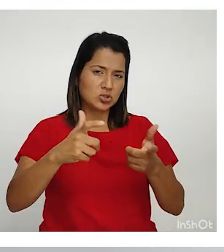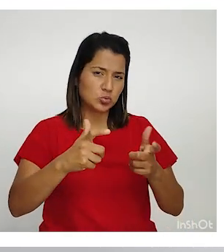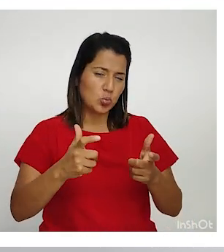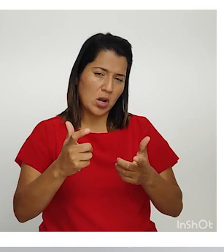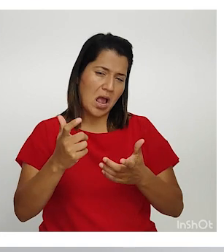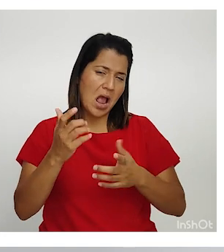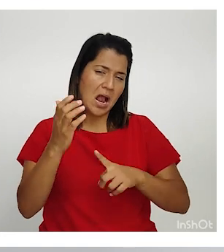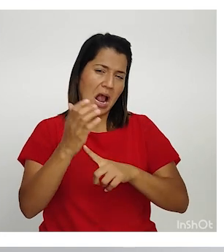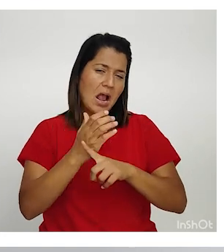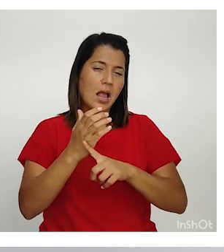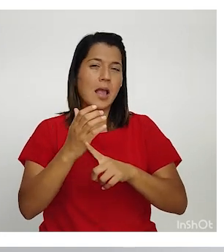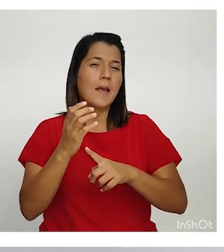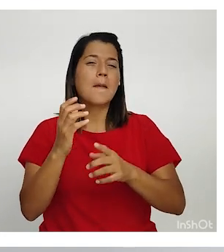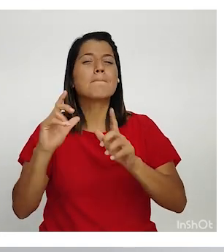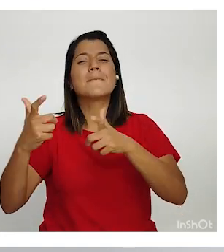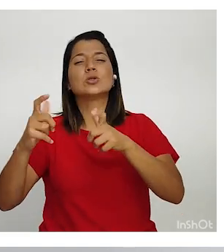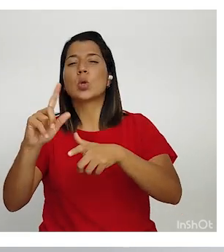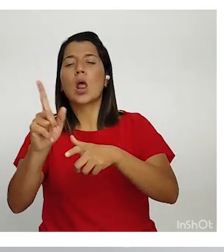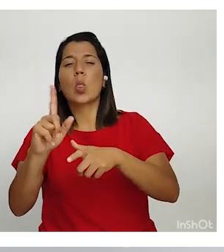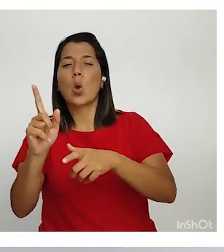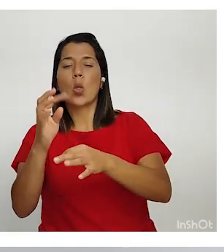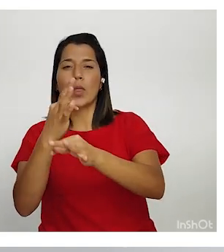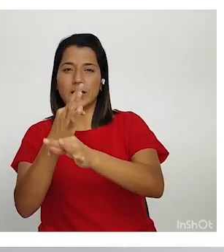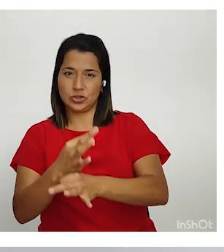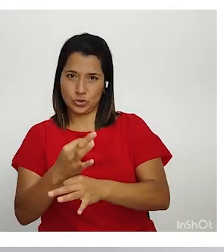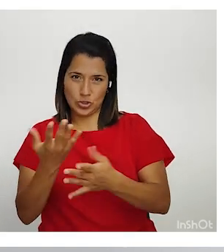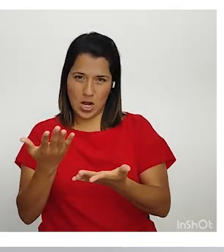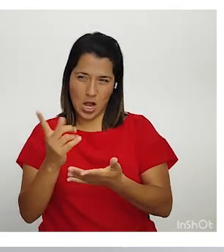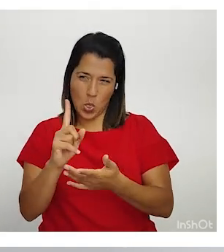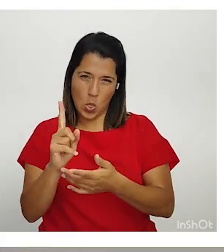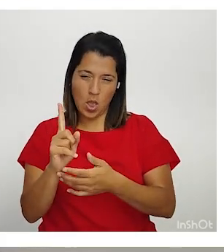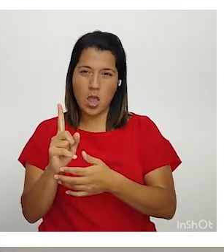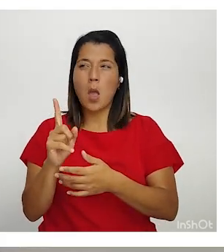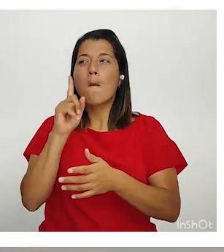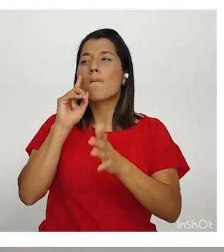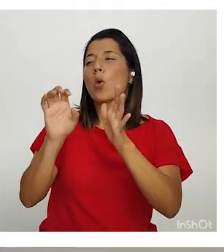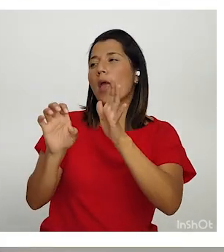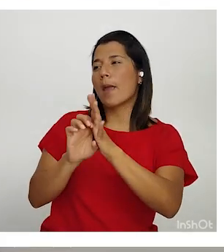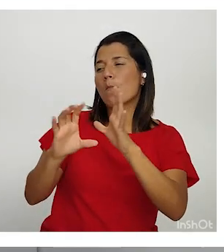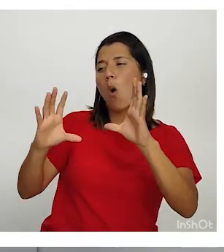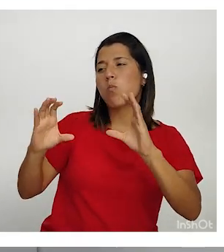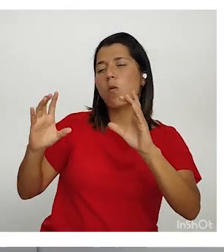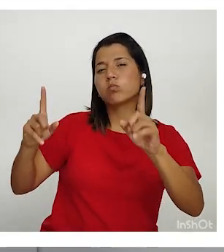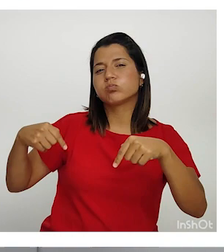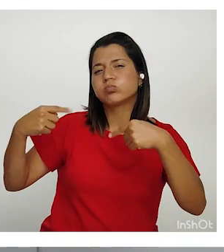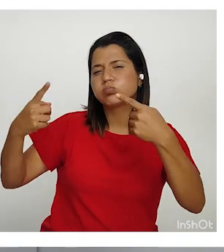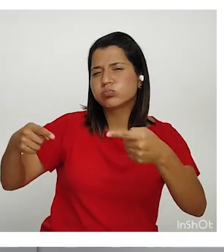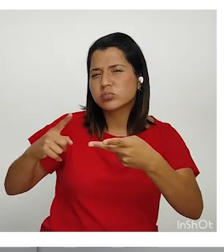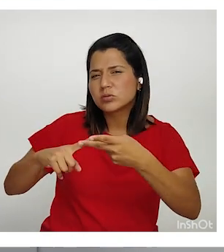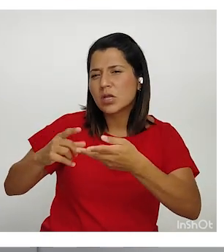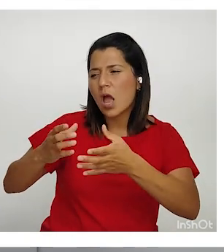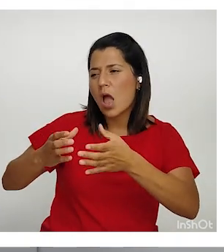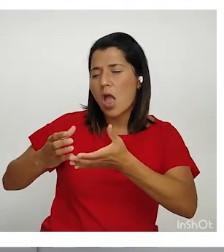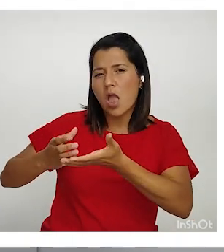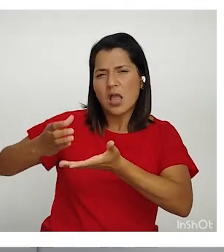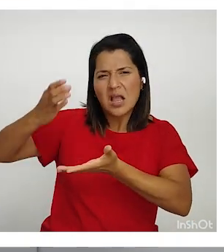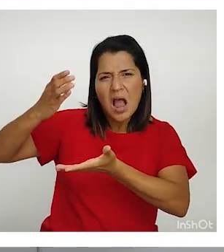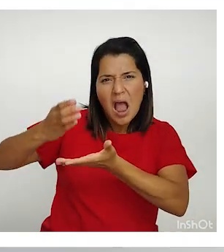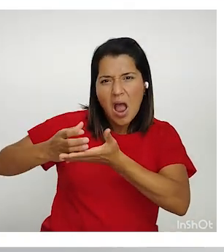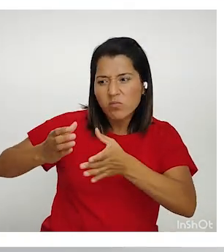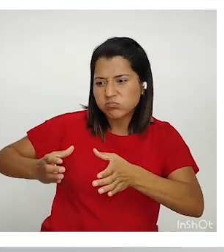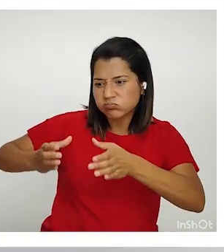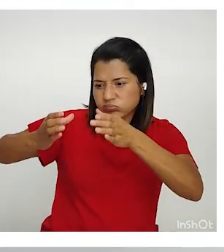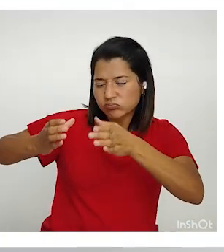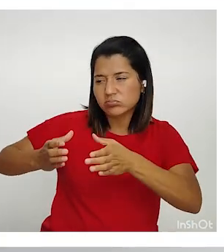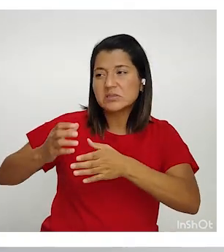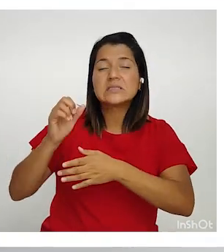particulares, que son no tradicionales. También Lo que tenemos... hablamos de las llantas, de los tarros, Exactamente, todo eso, todo ¿verdad? eso. Entonces,